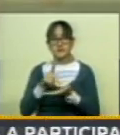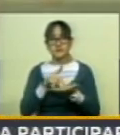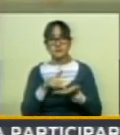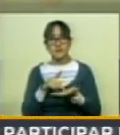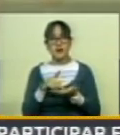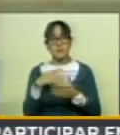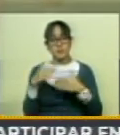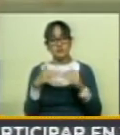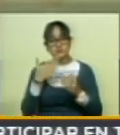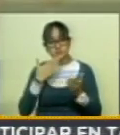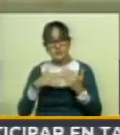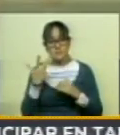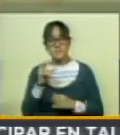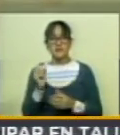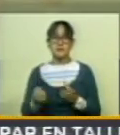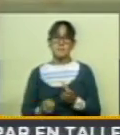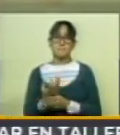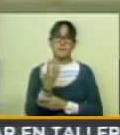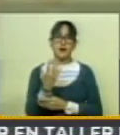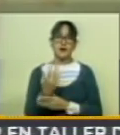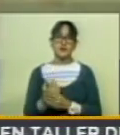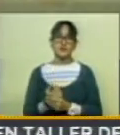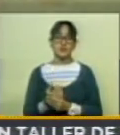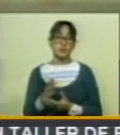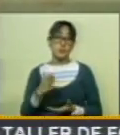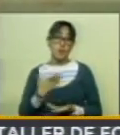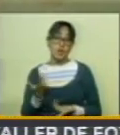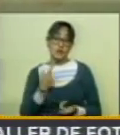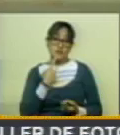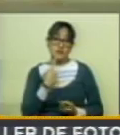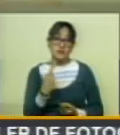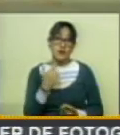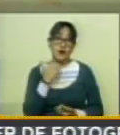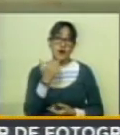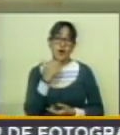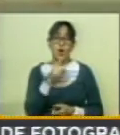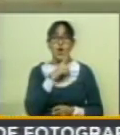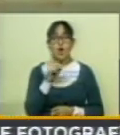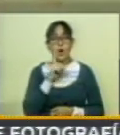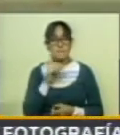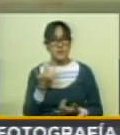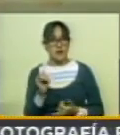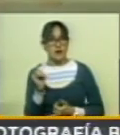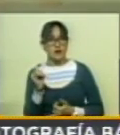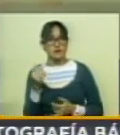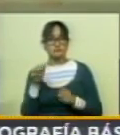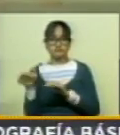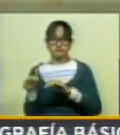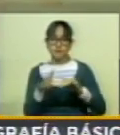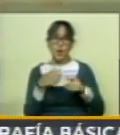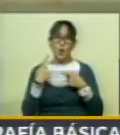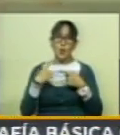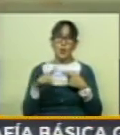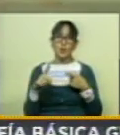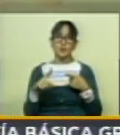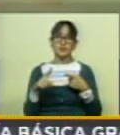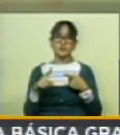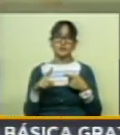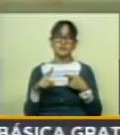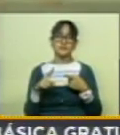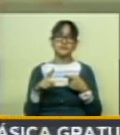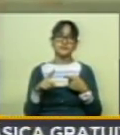proceso del venidero 20 de mayo? Si podría mencionarnos el nombre, si lo tienen. Y por otra parte,